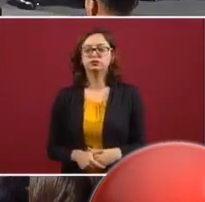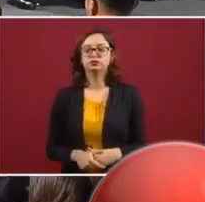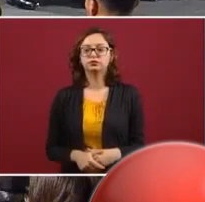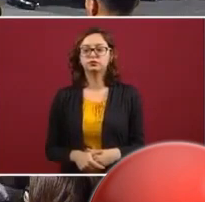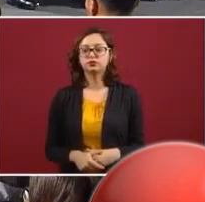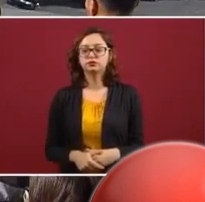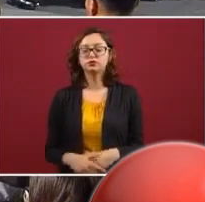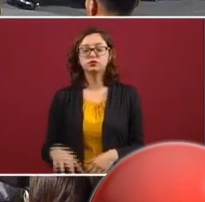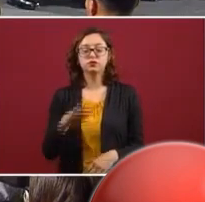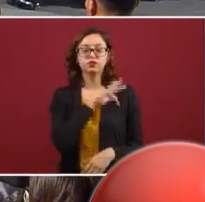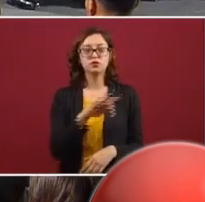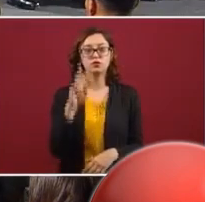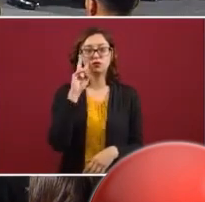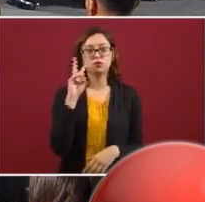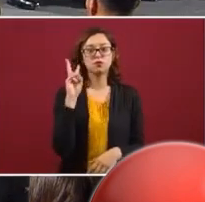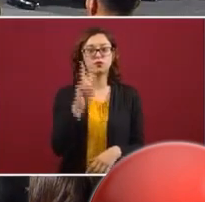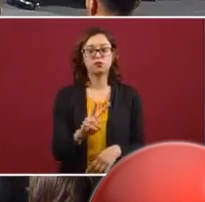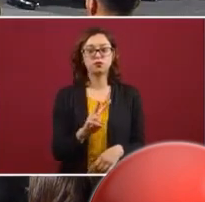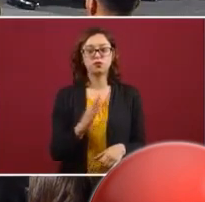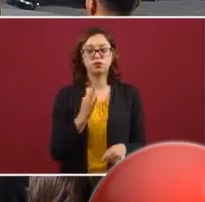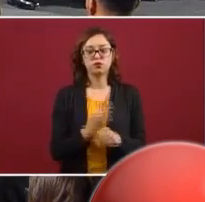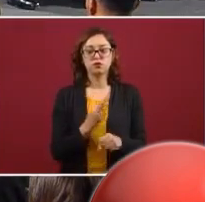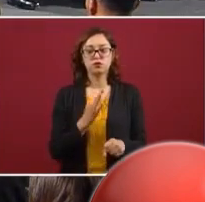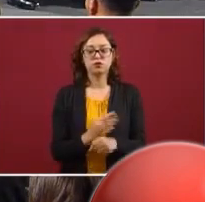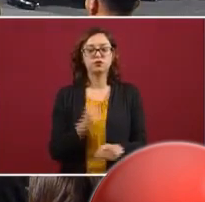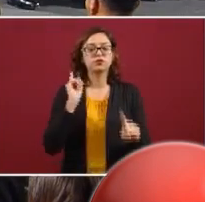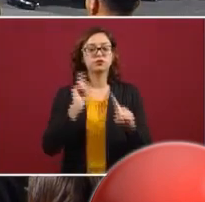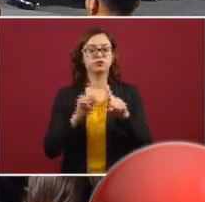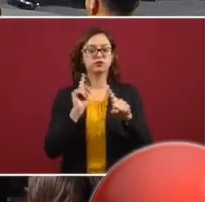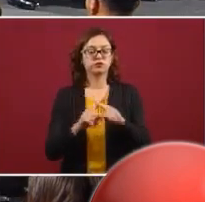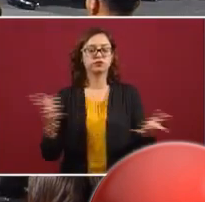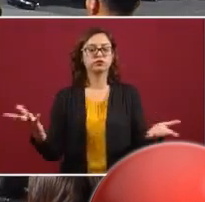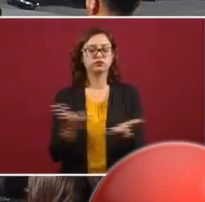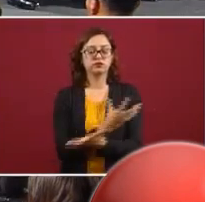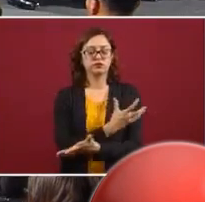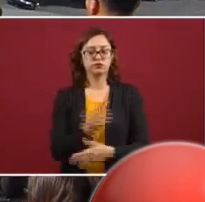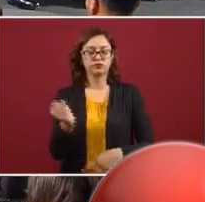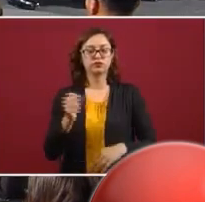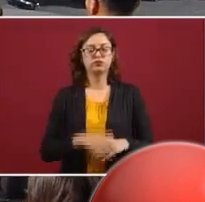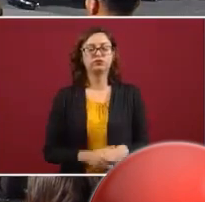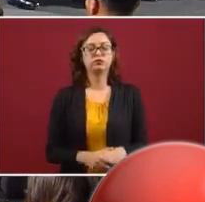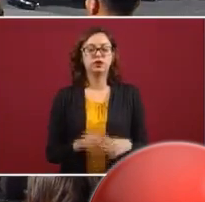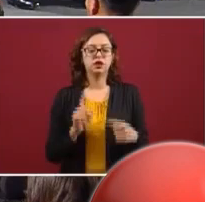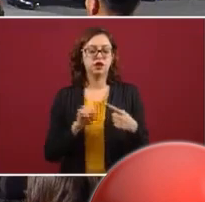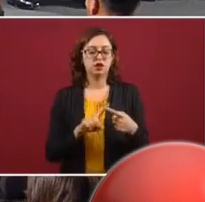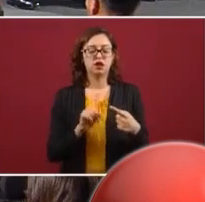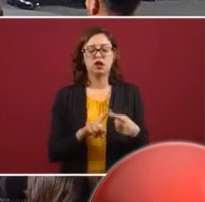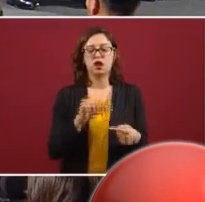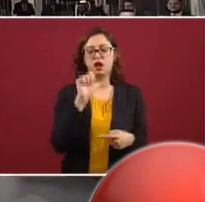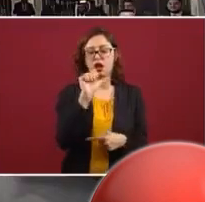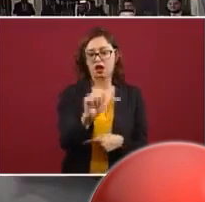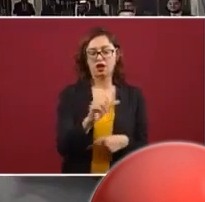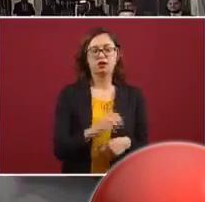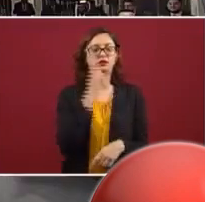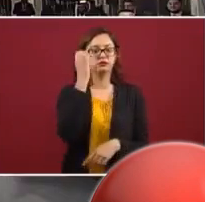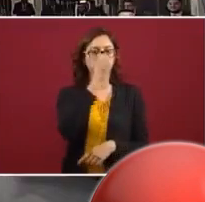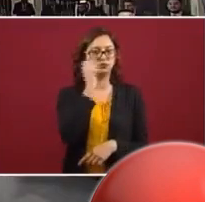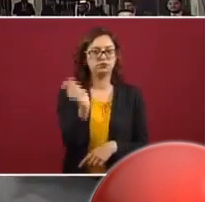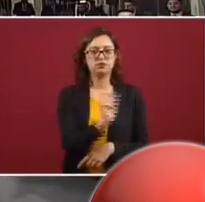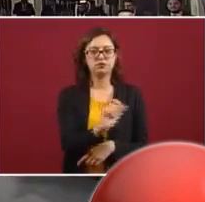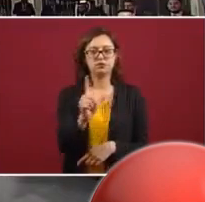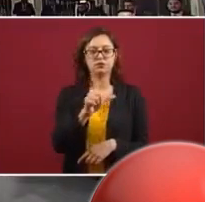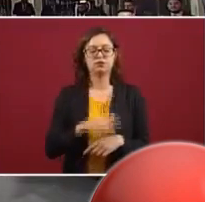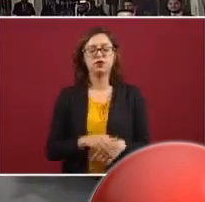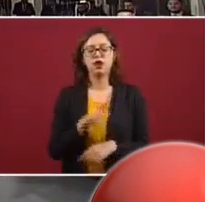me permitiré mencionar la lista de galardonados. En la categoría A, en la distinción de logro académico,